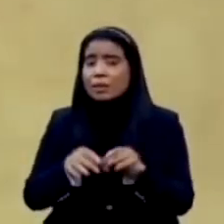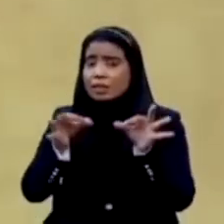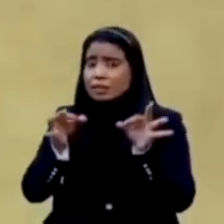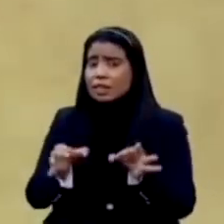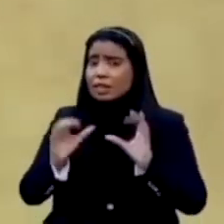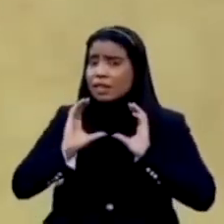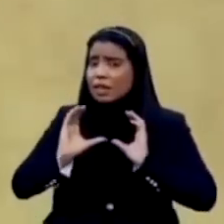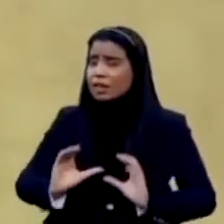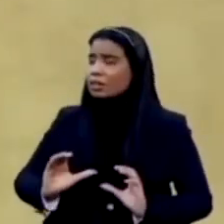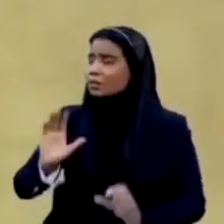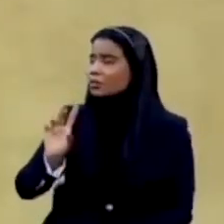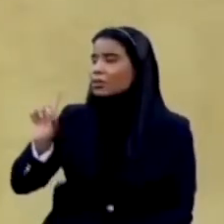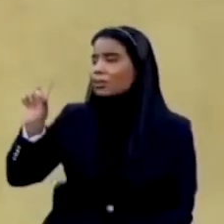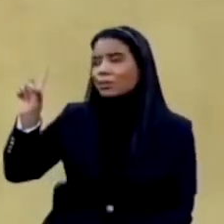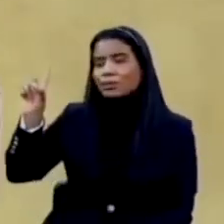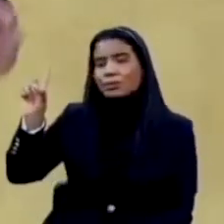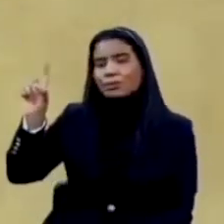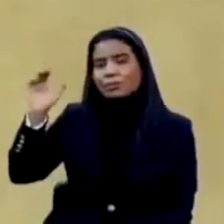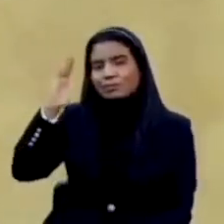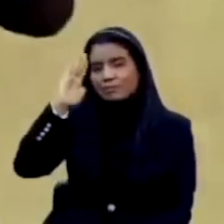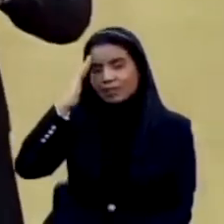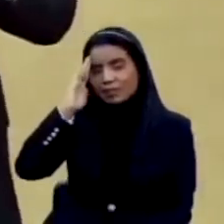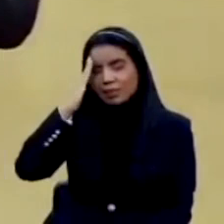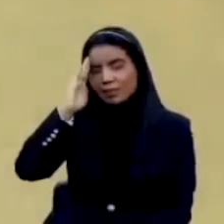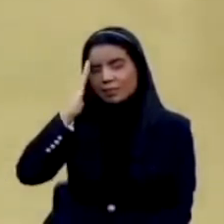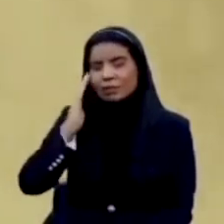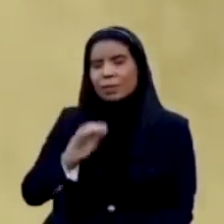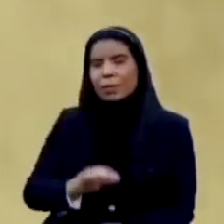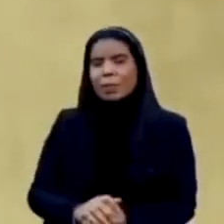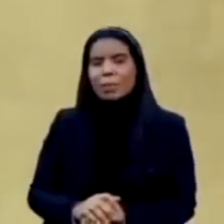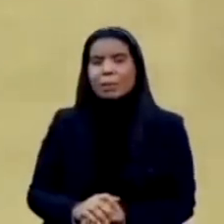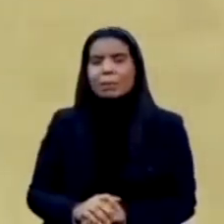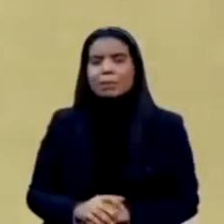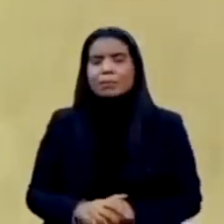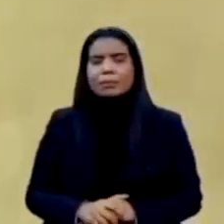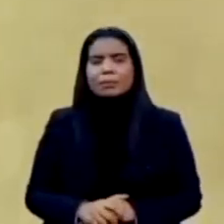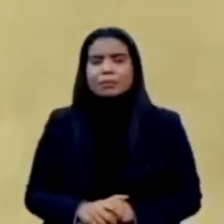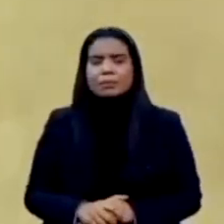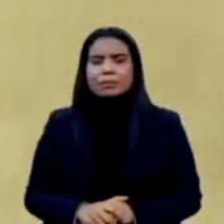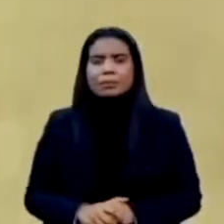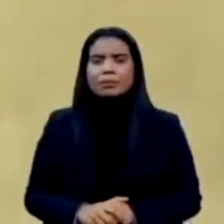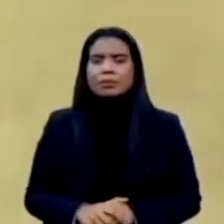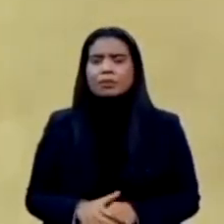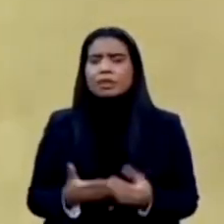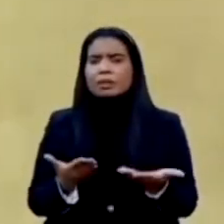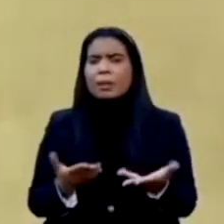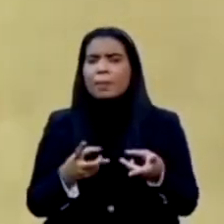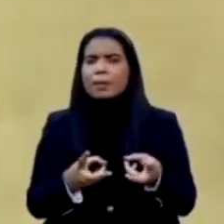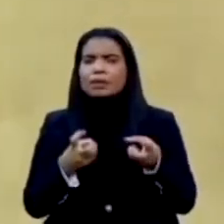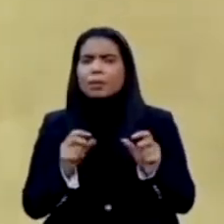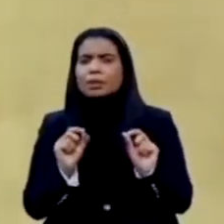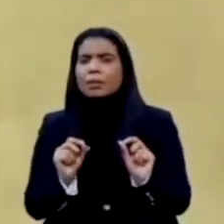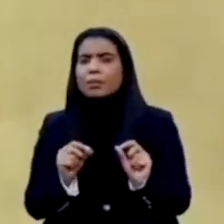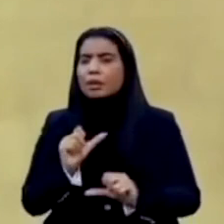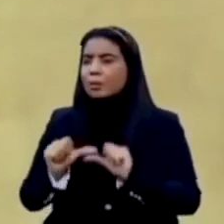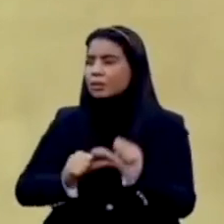dios entendieron si o no usted ve que el cambio de la vida